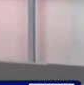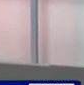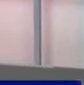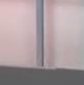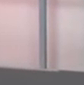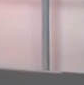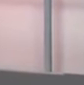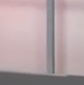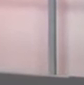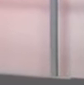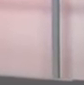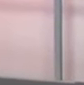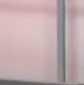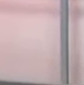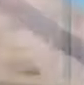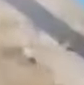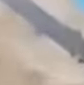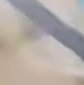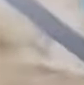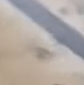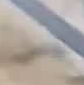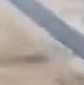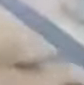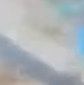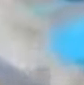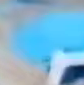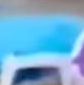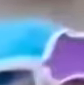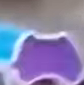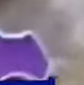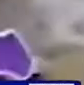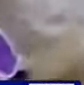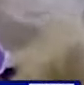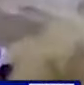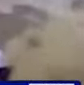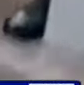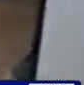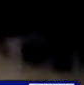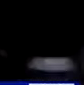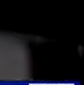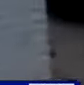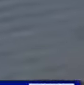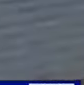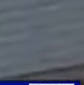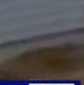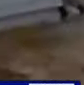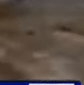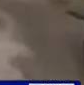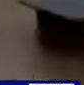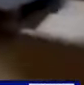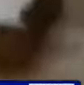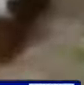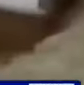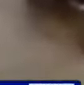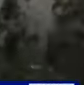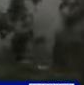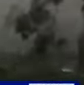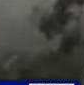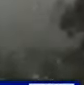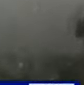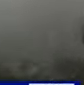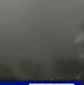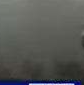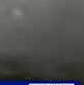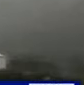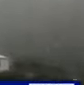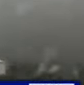Y continuamos viendo qué es lo que está pasando alrededor del mundo con relación al comportamiento del clima. Las lluvias, inundaciones y deslizamientos